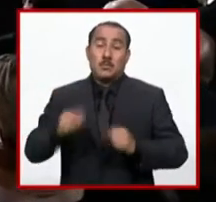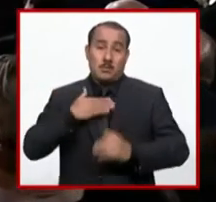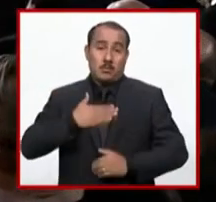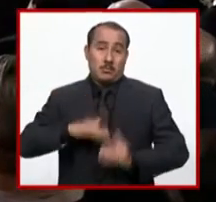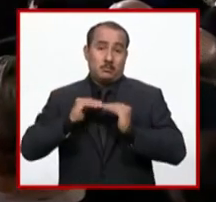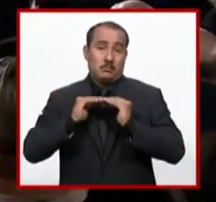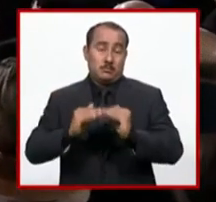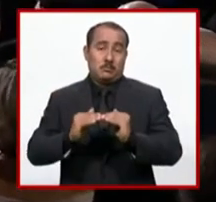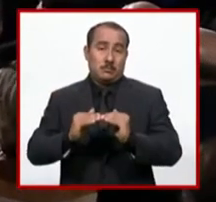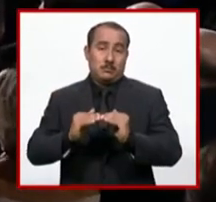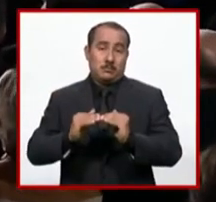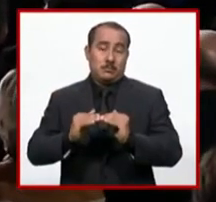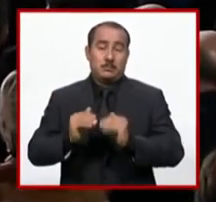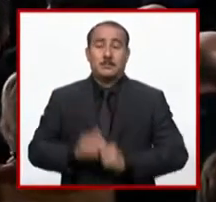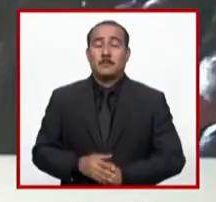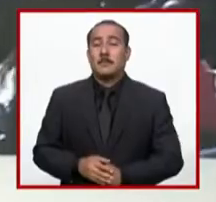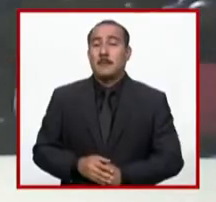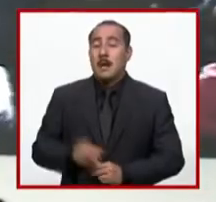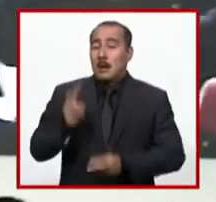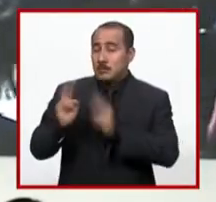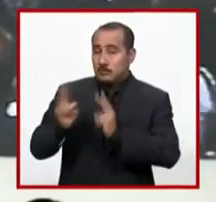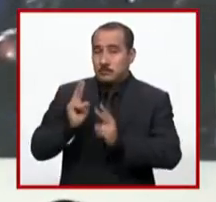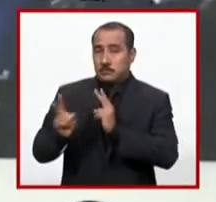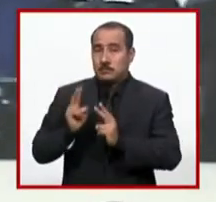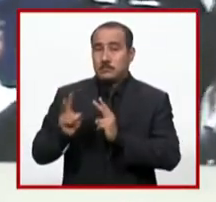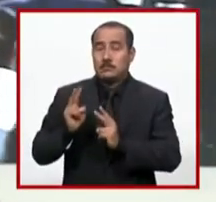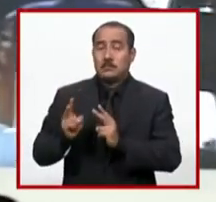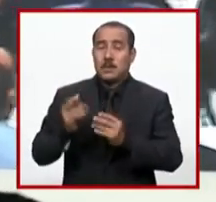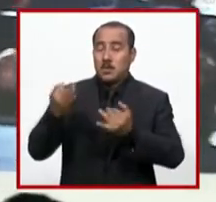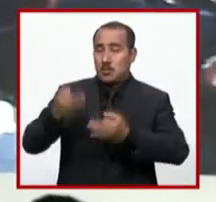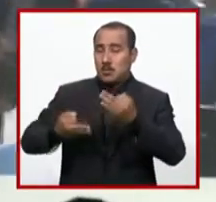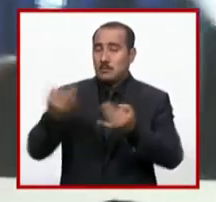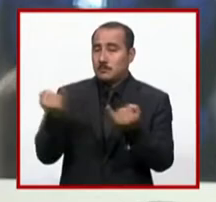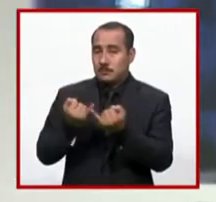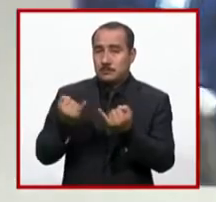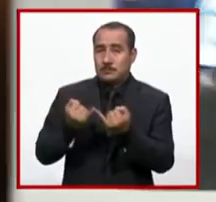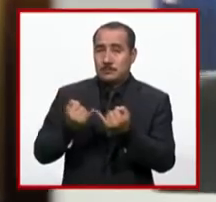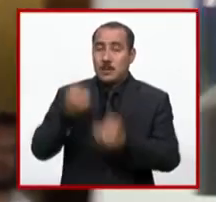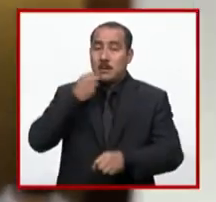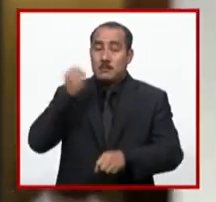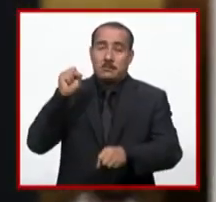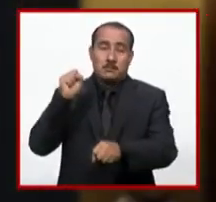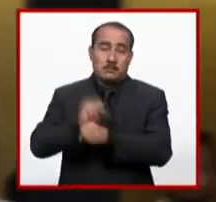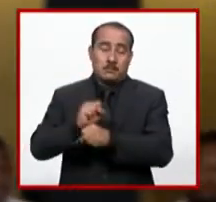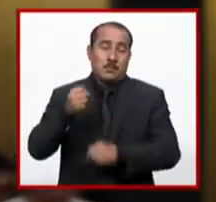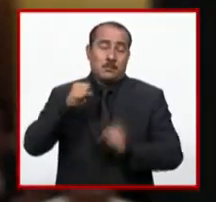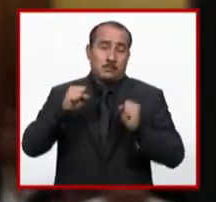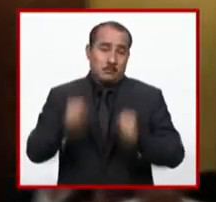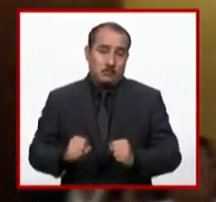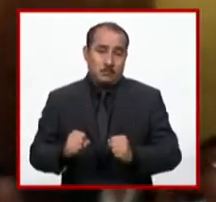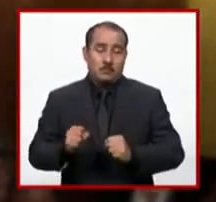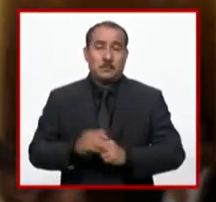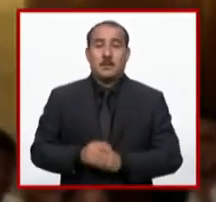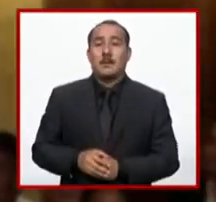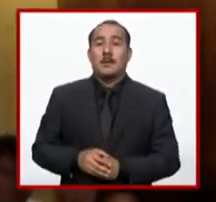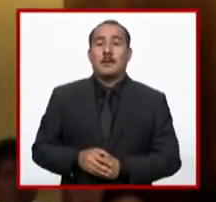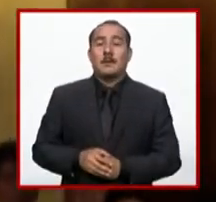presente el Poder Judicial, a quien agradezco, la Fiscalía del Estado, a quien agradezco, la Secretaría de Seguridad, a quien